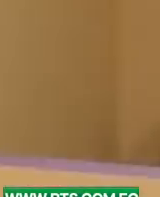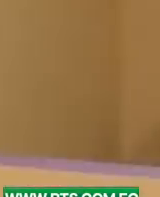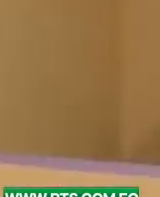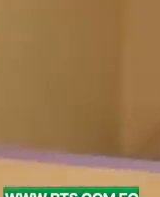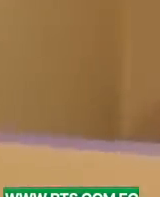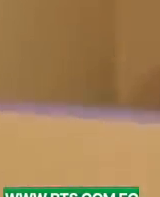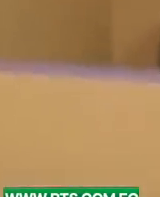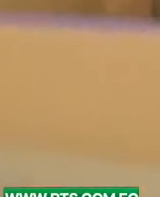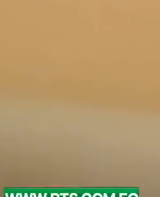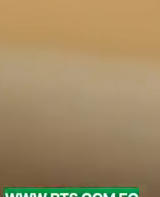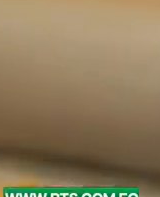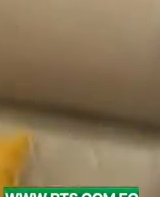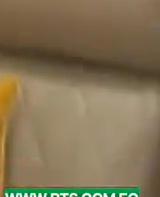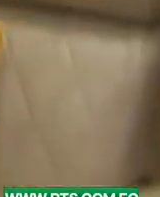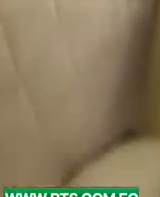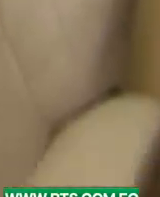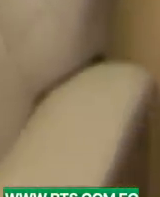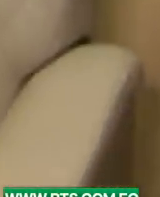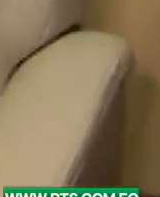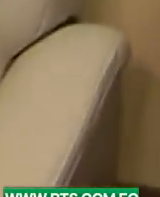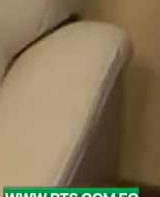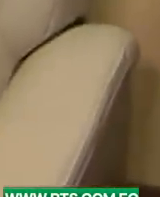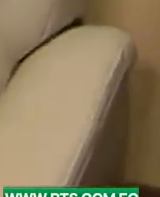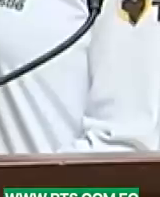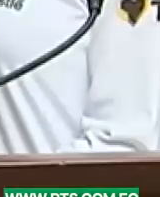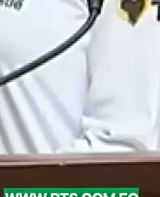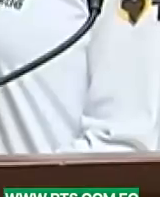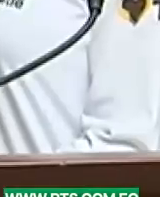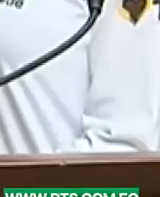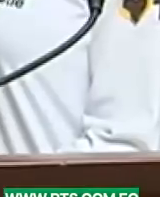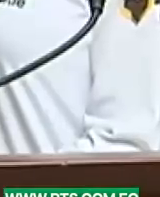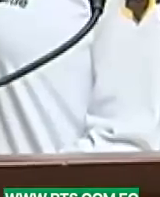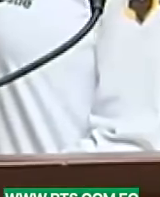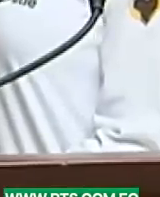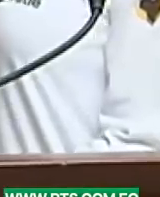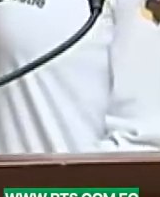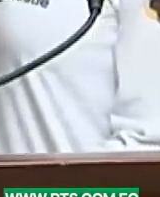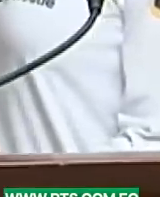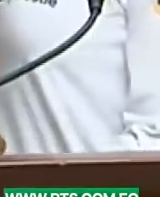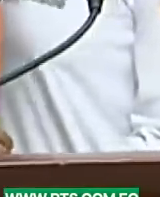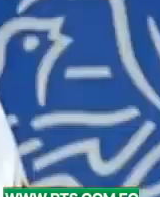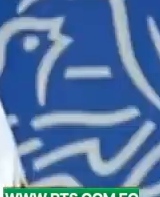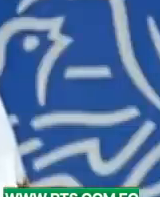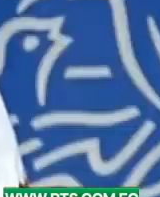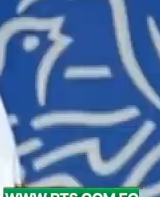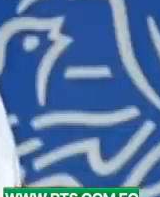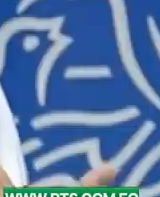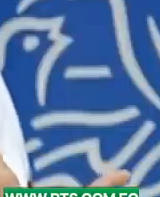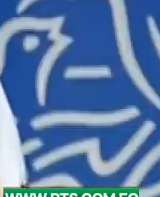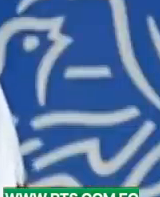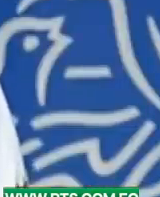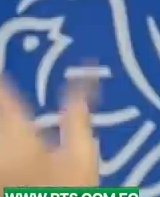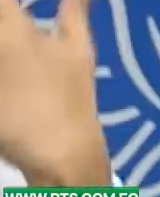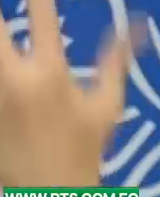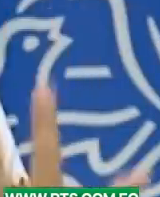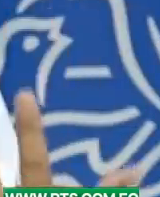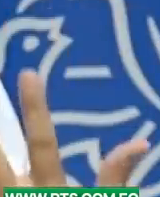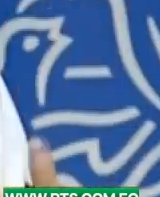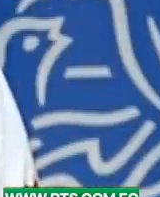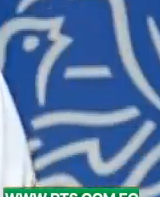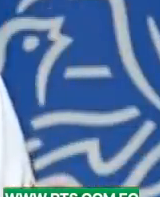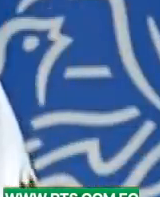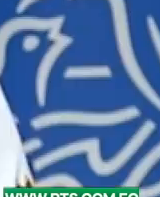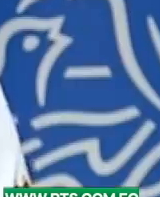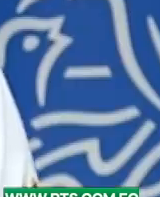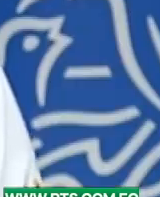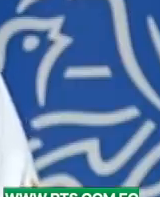certificación Empresa Amiga de la Lactancia. Para ello, el mejor testimonio de Lorena Benítez. Que él pueda escuchar los latidos